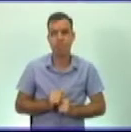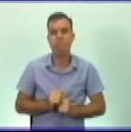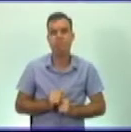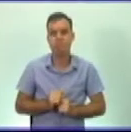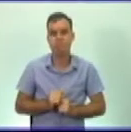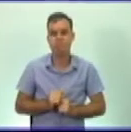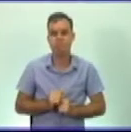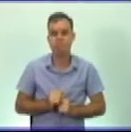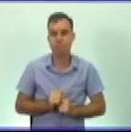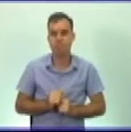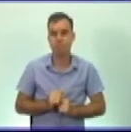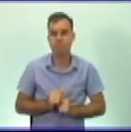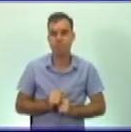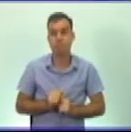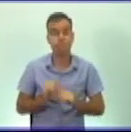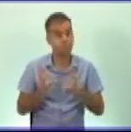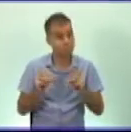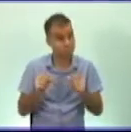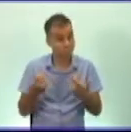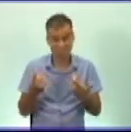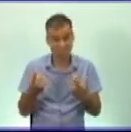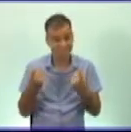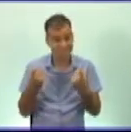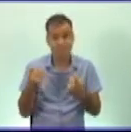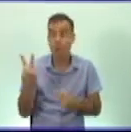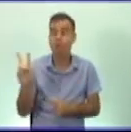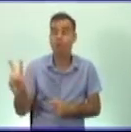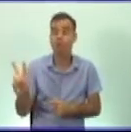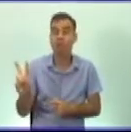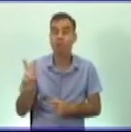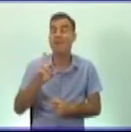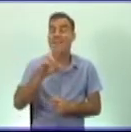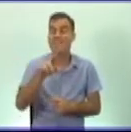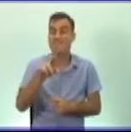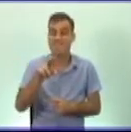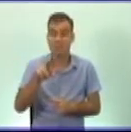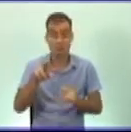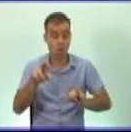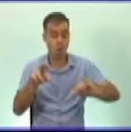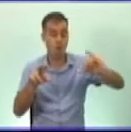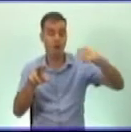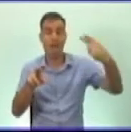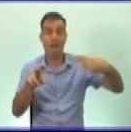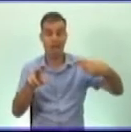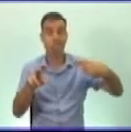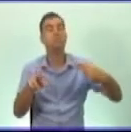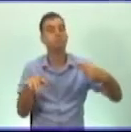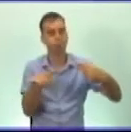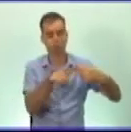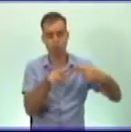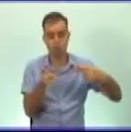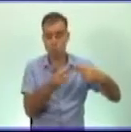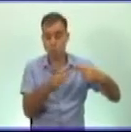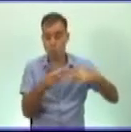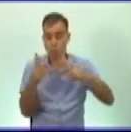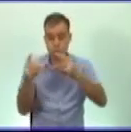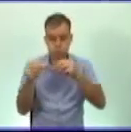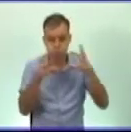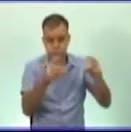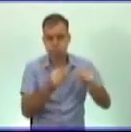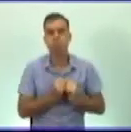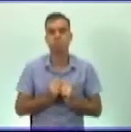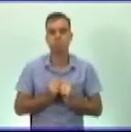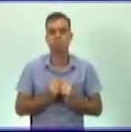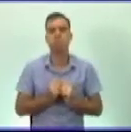¿qué necesitamos calcular? Necesitamos calcular el radio y la altura, ambas cosas. ¿Cómo lo vamos a hacer? Sabemos que AD es igual